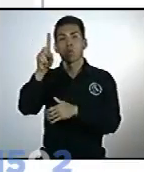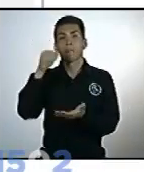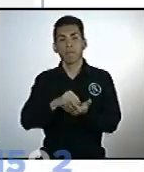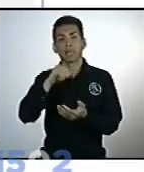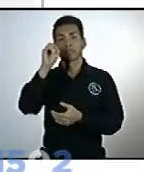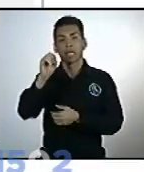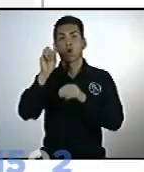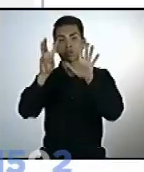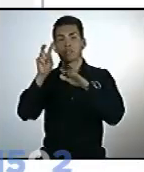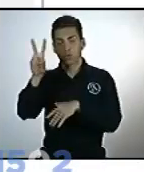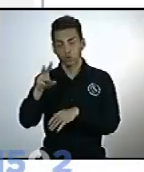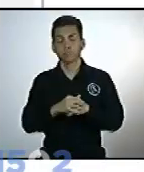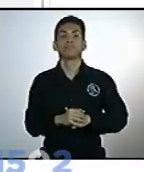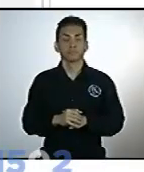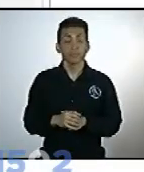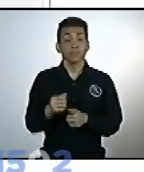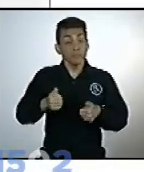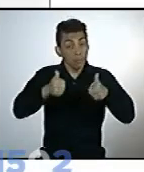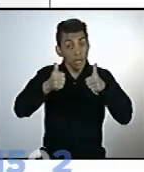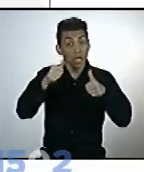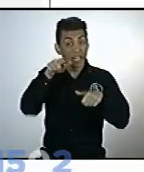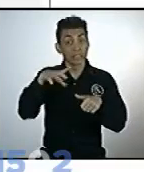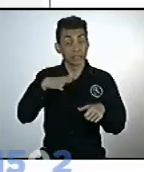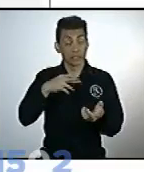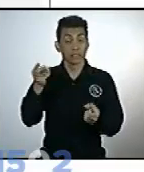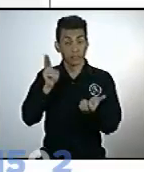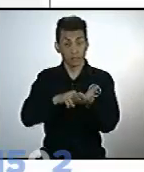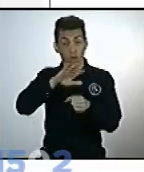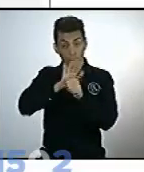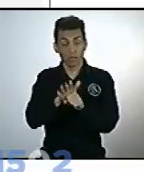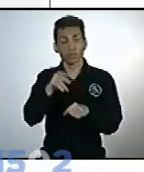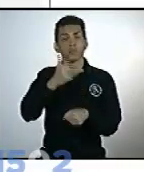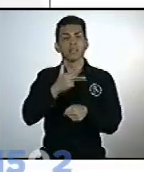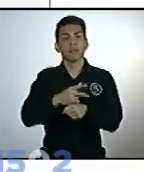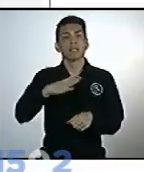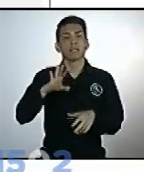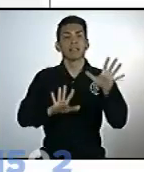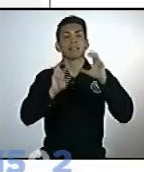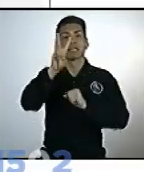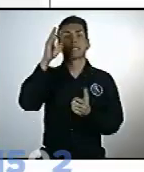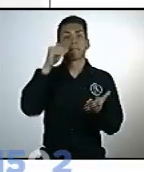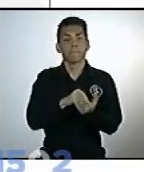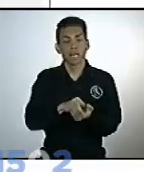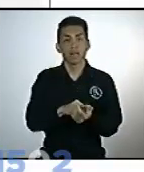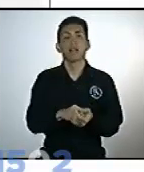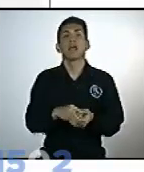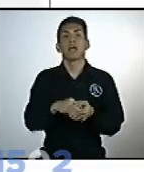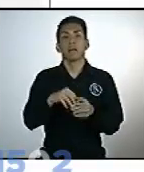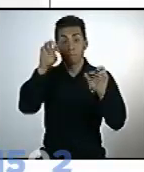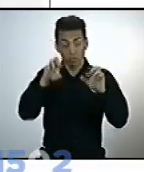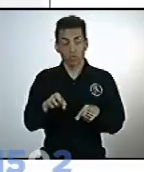271.982. En cuanto a casos activos, Guatemala tiene una cifra de 13.049 casos, Ecuador